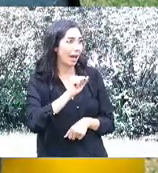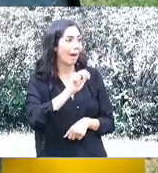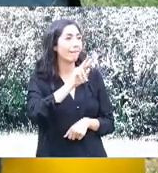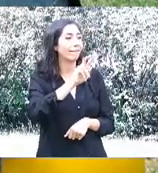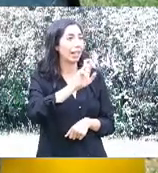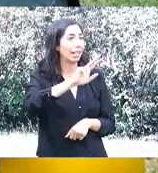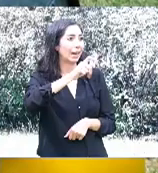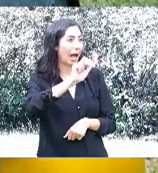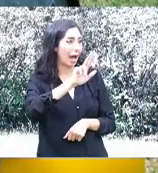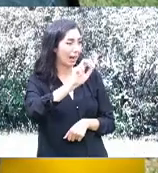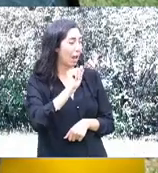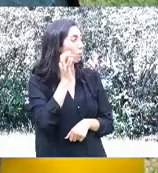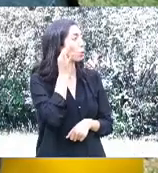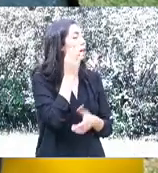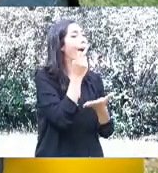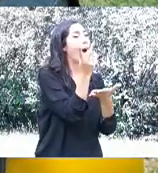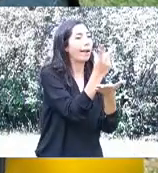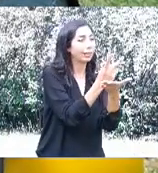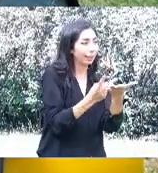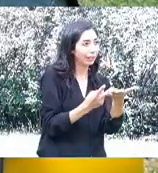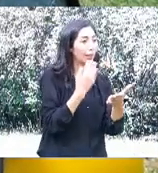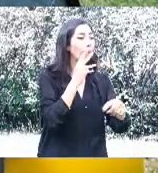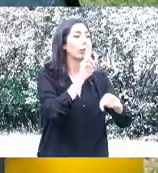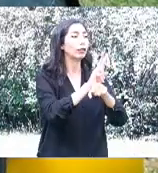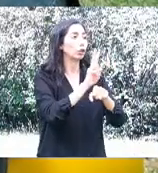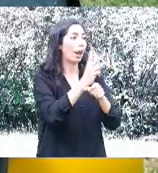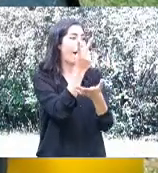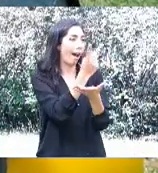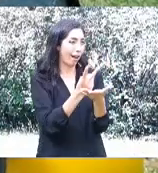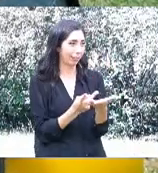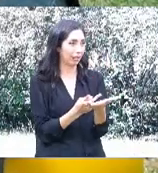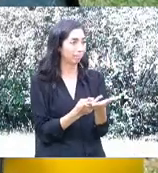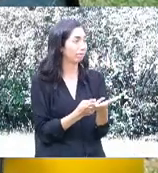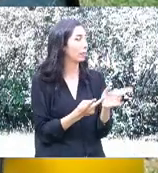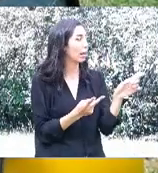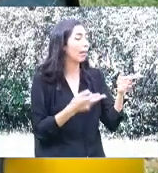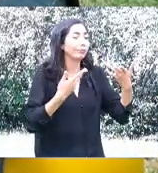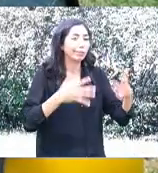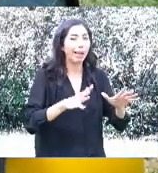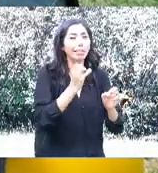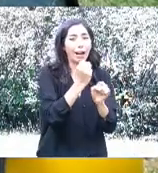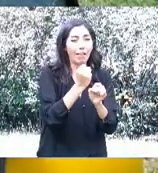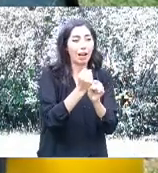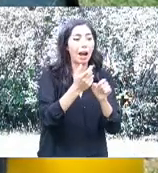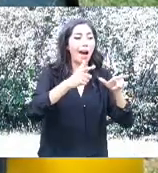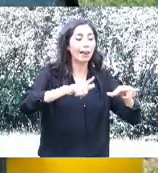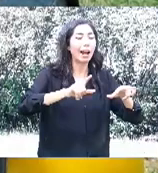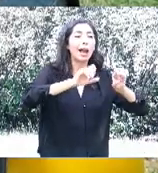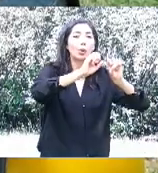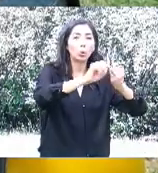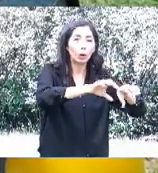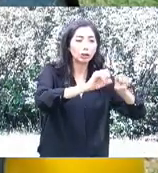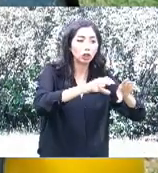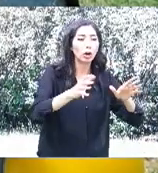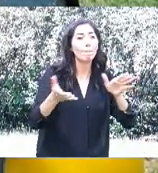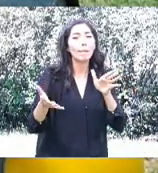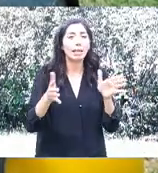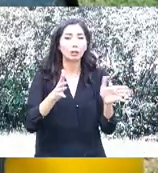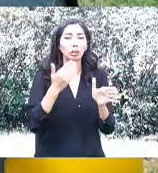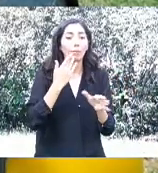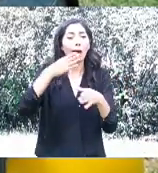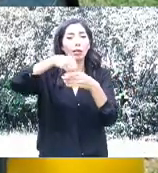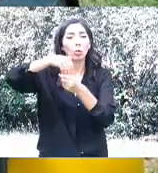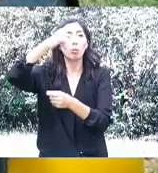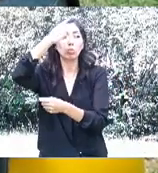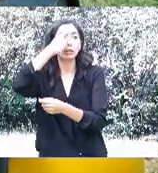es artista medial y docente en artes ha trabajado en el área de Educación inmediación en varios mos en el Museo